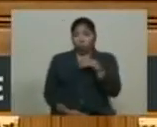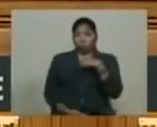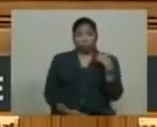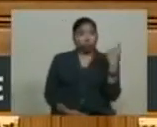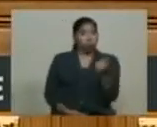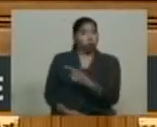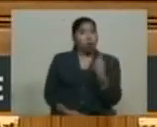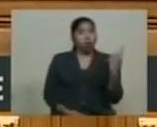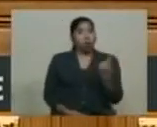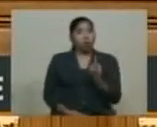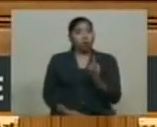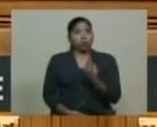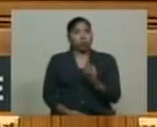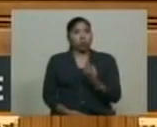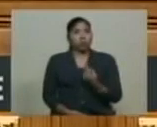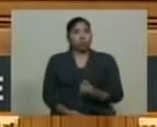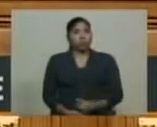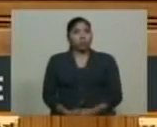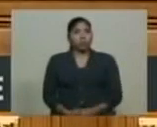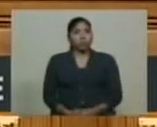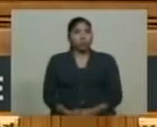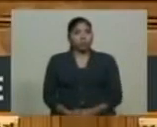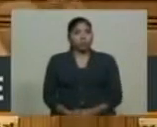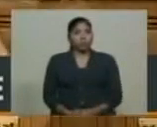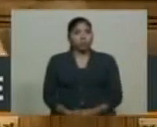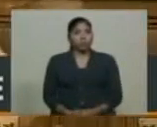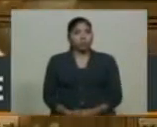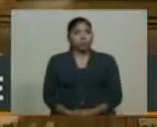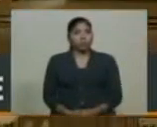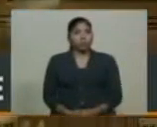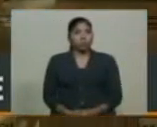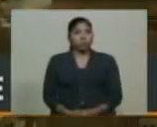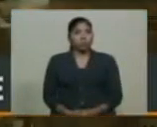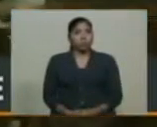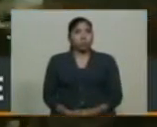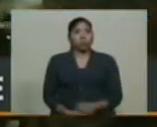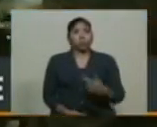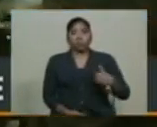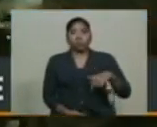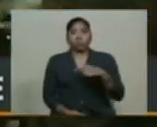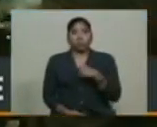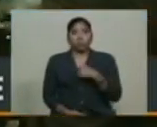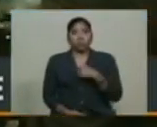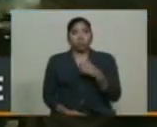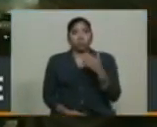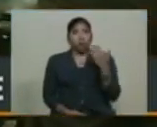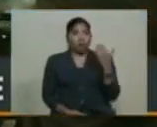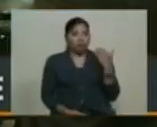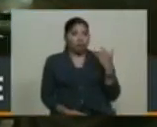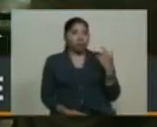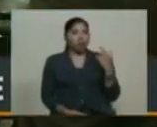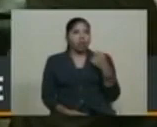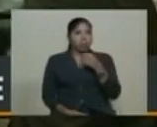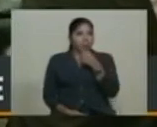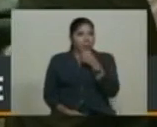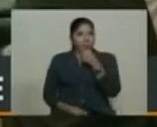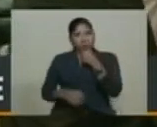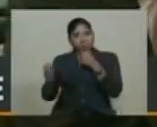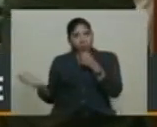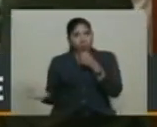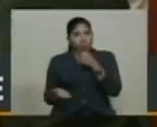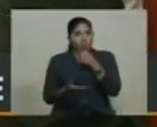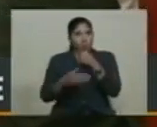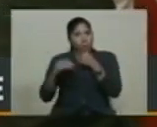nos ha tocado en privilegio ser protagonistas, el orador de orden de aquella sesión solemne fue el entonces canciller de